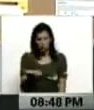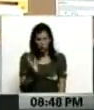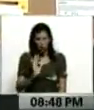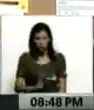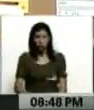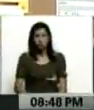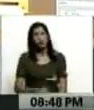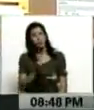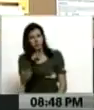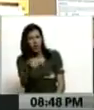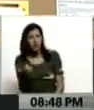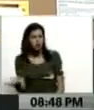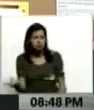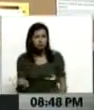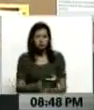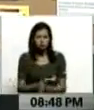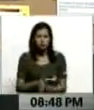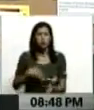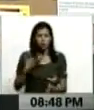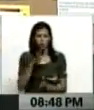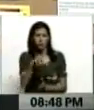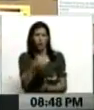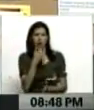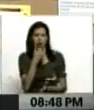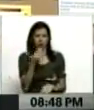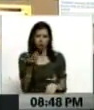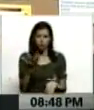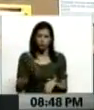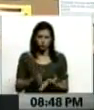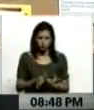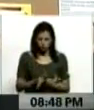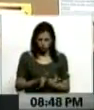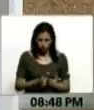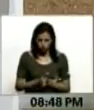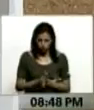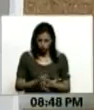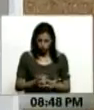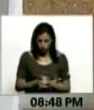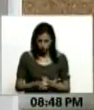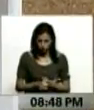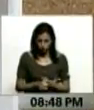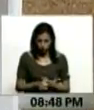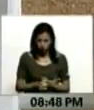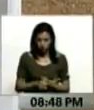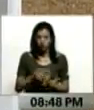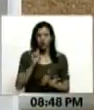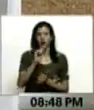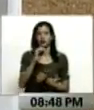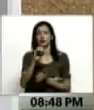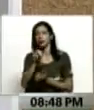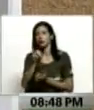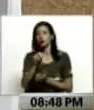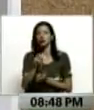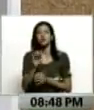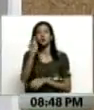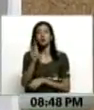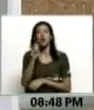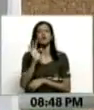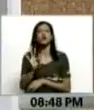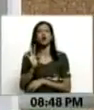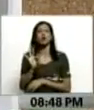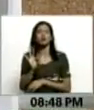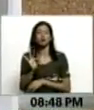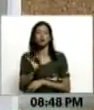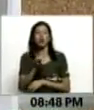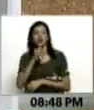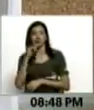más también también se lo puede comprar acn florido